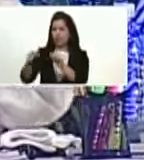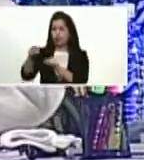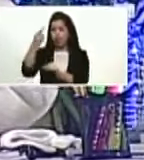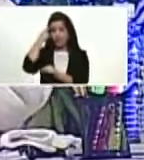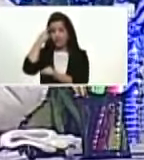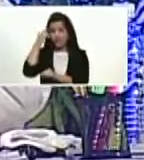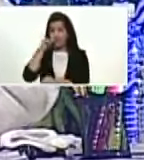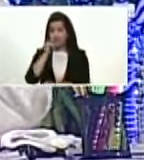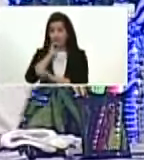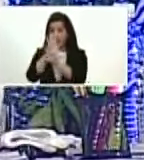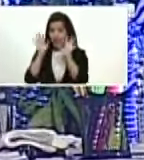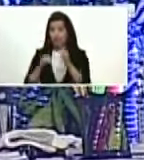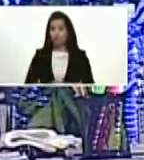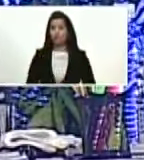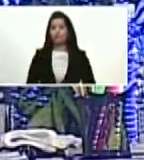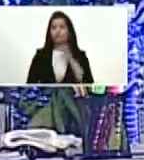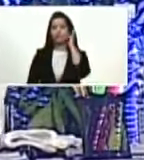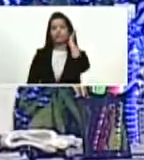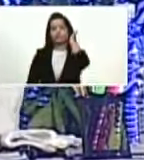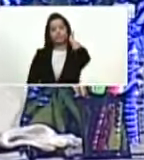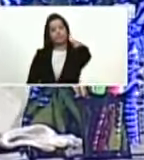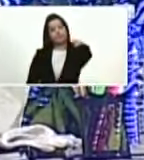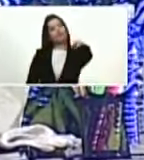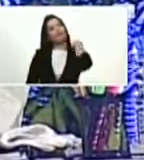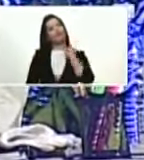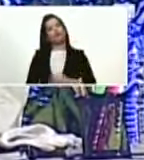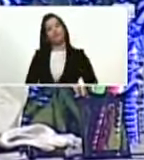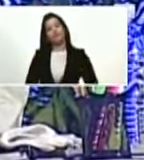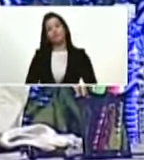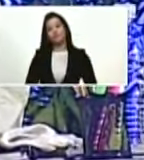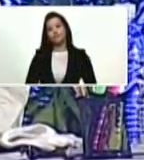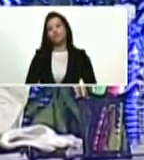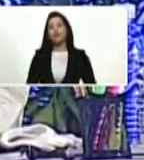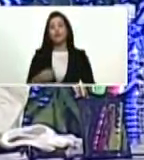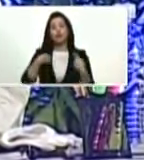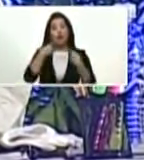anunciar que la propuesta que se ha hecho